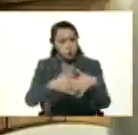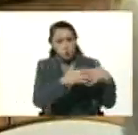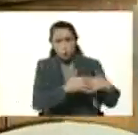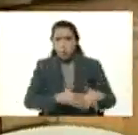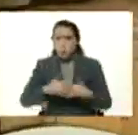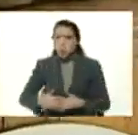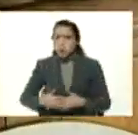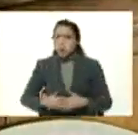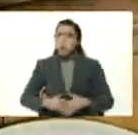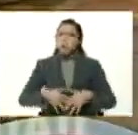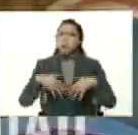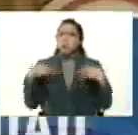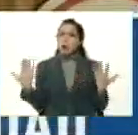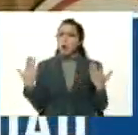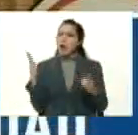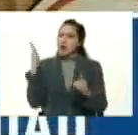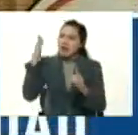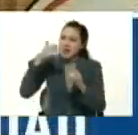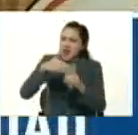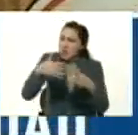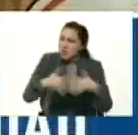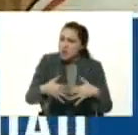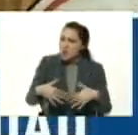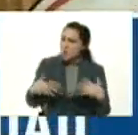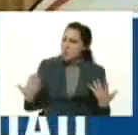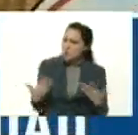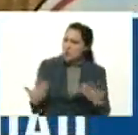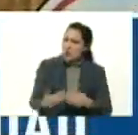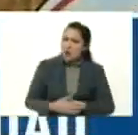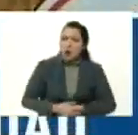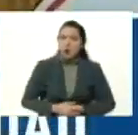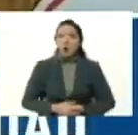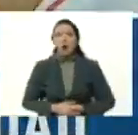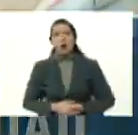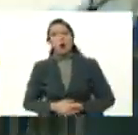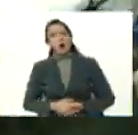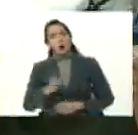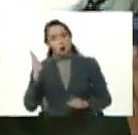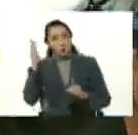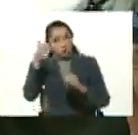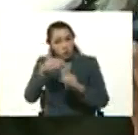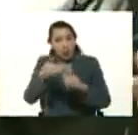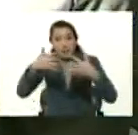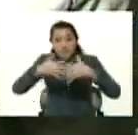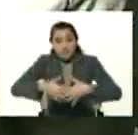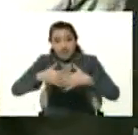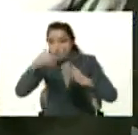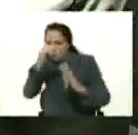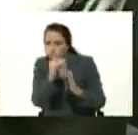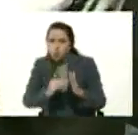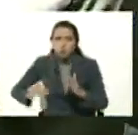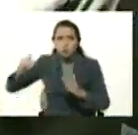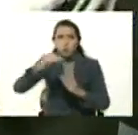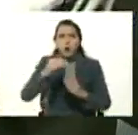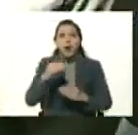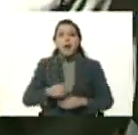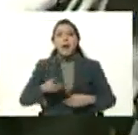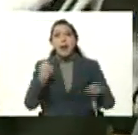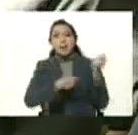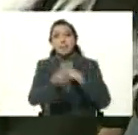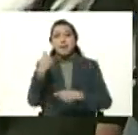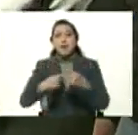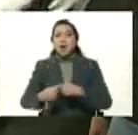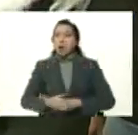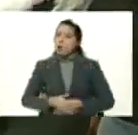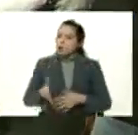¿Cuál es el reto principal de Lácteos Los Andes? Correcto. Primero, convertirse en la empresa líder del mercado. ¿Cómo se logra eso,